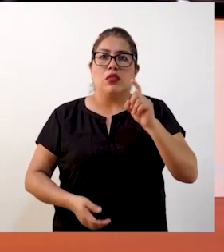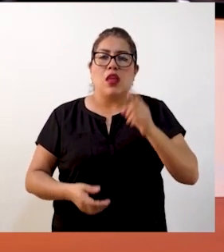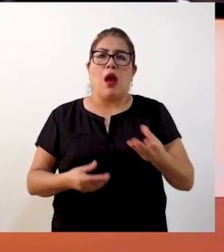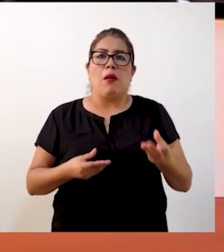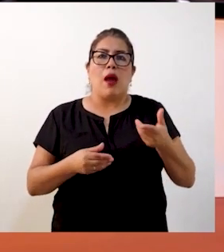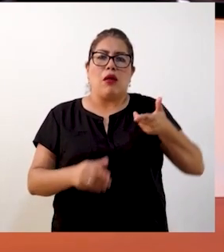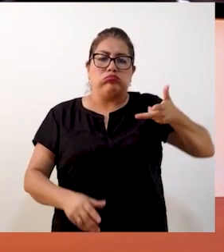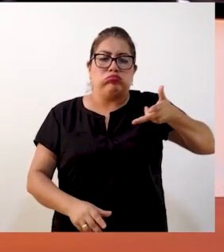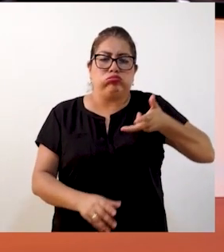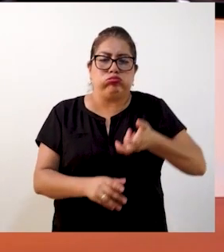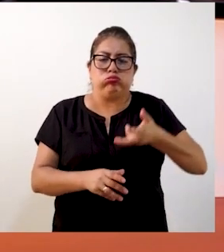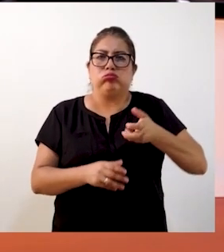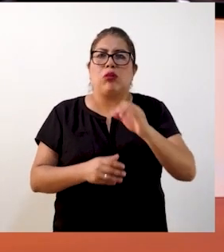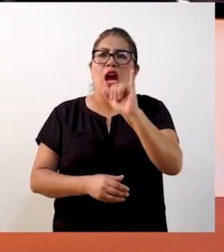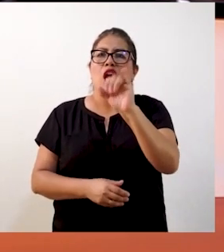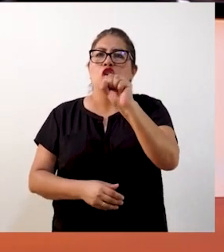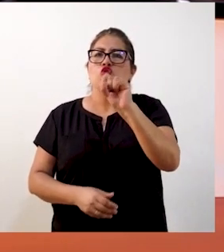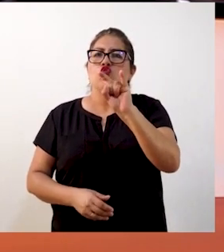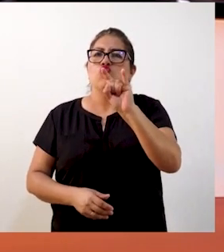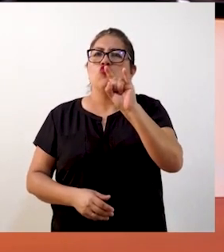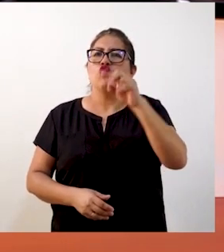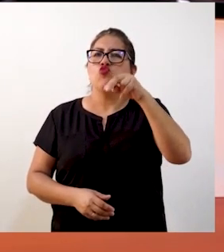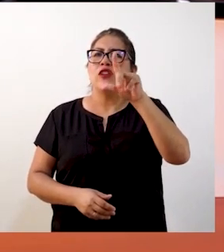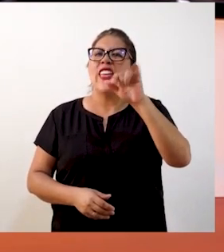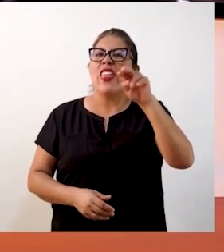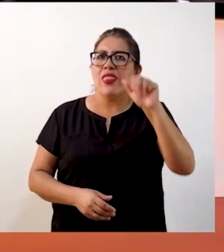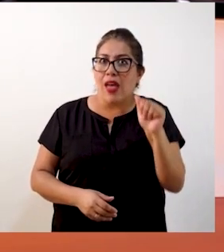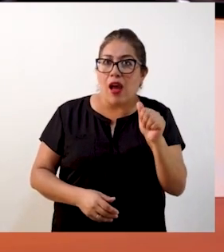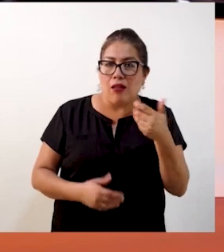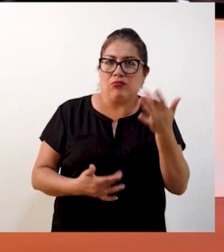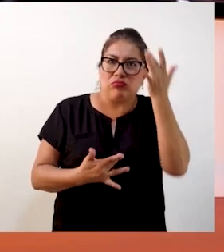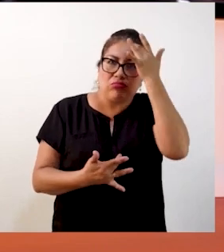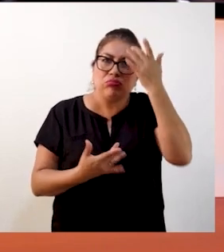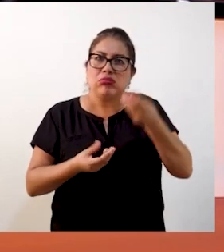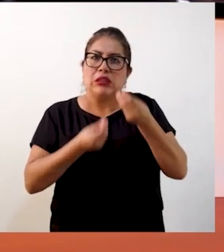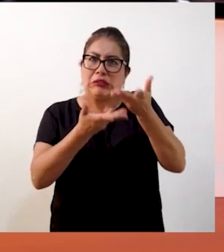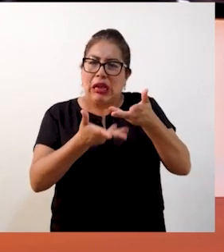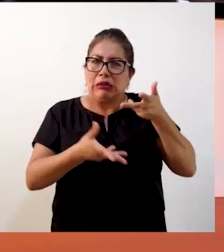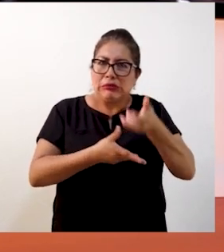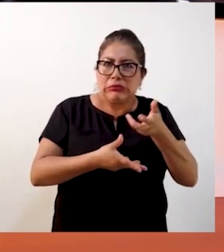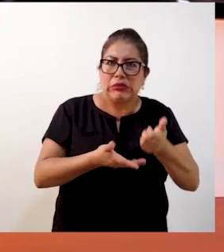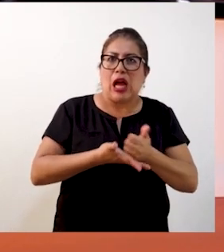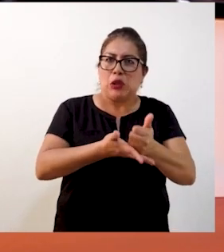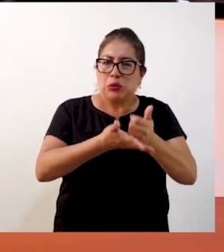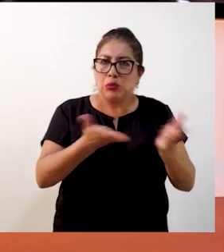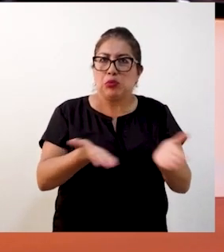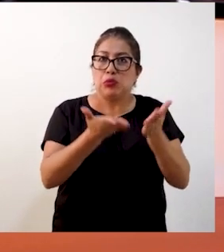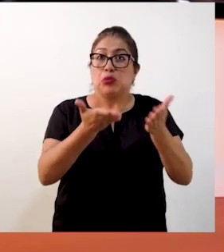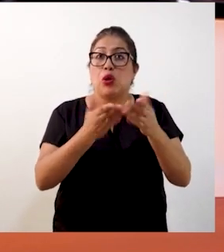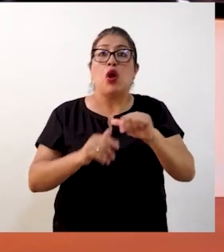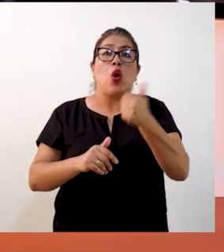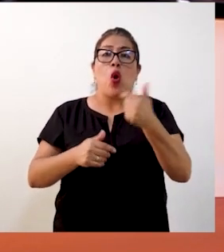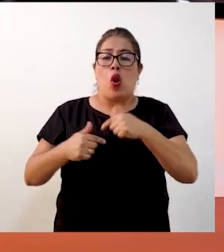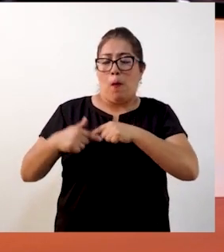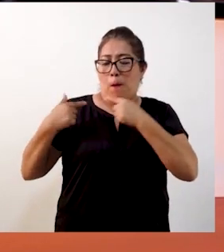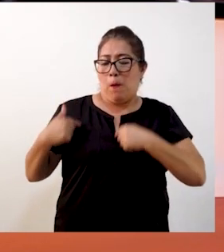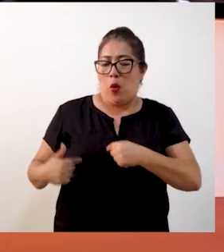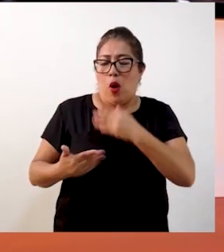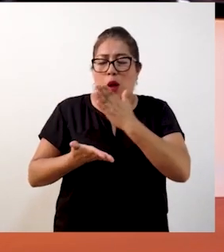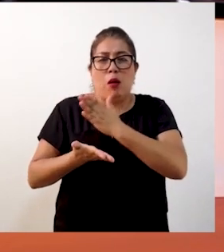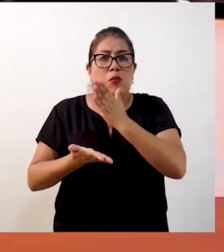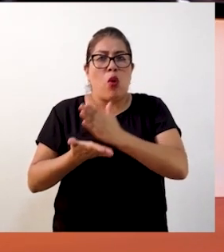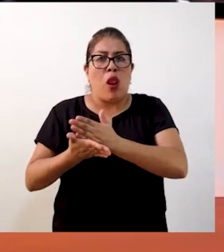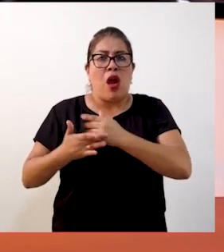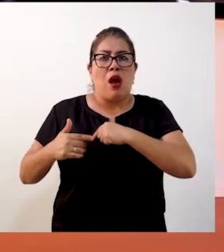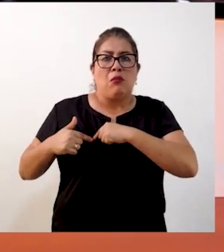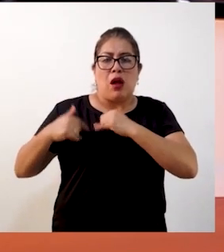que administrárselo. En el enfermo con la presión elevada hay un trastorno de la contracción de las arterias y hay que